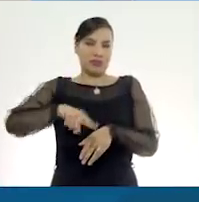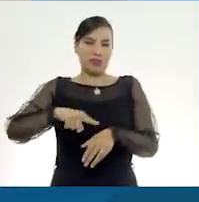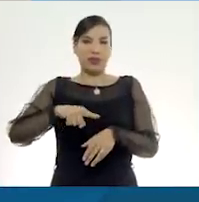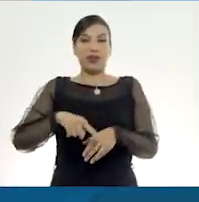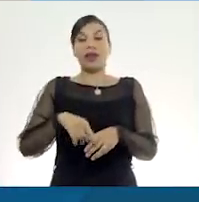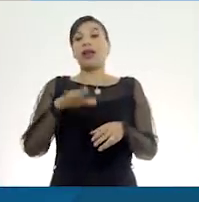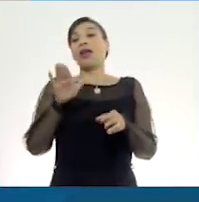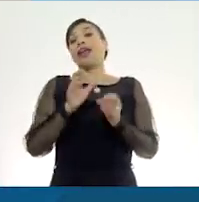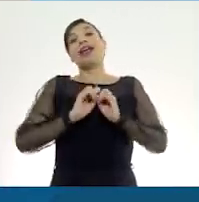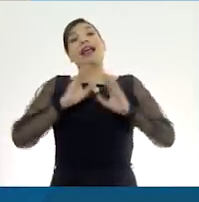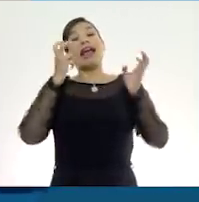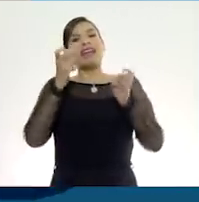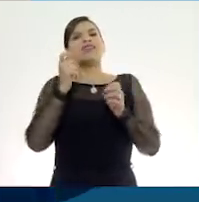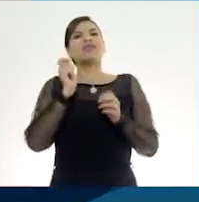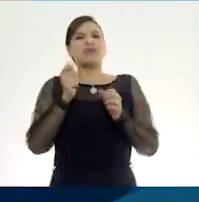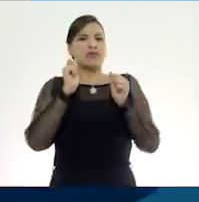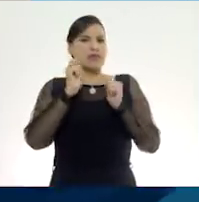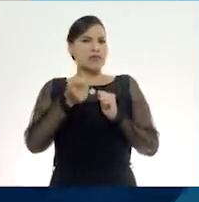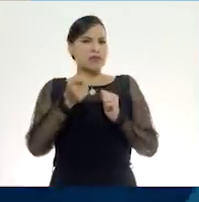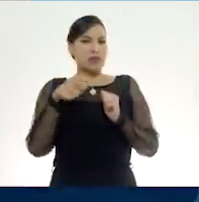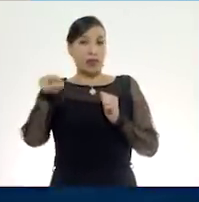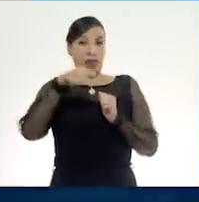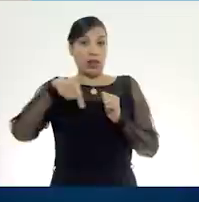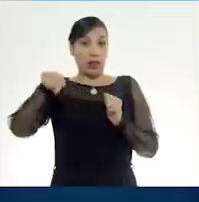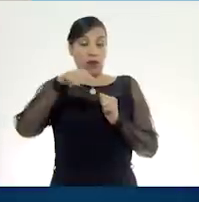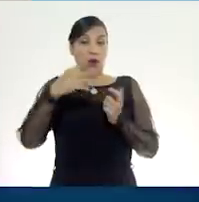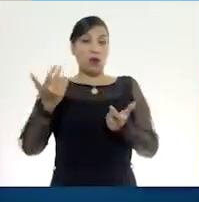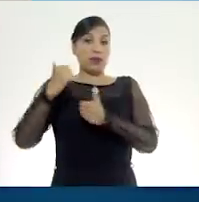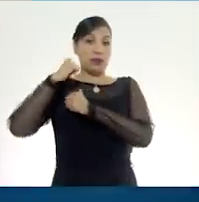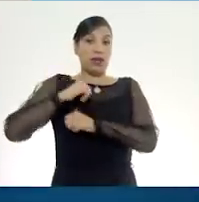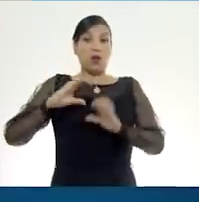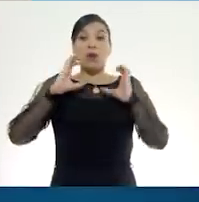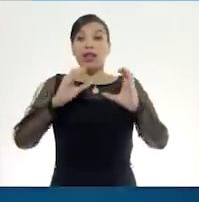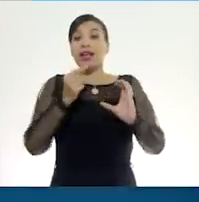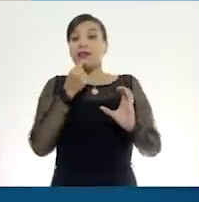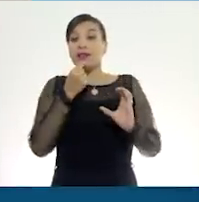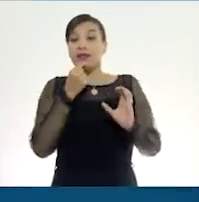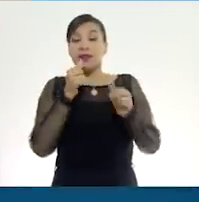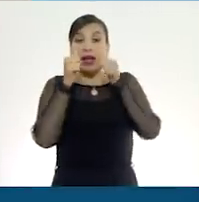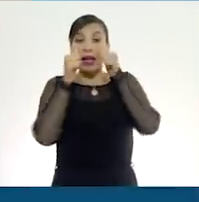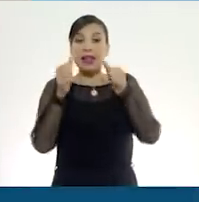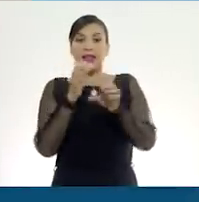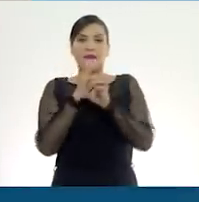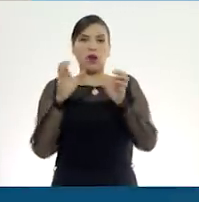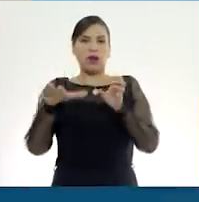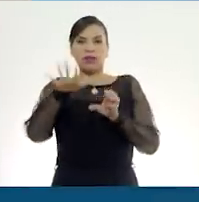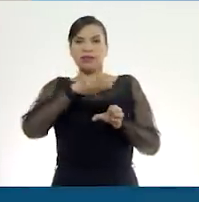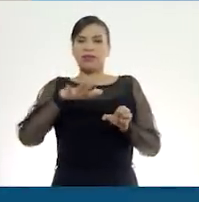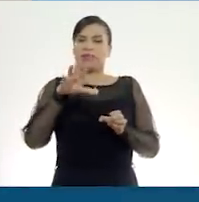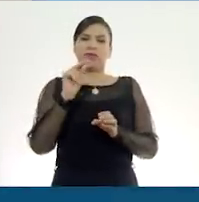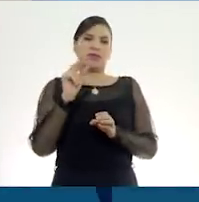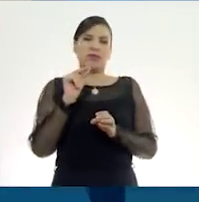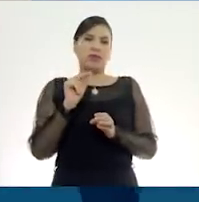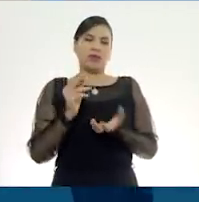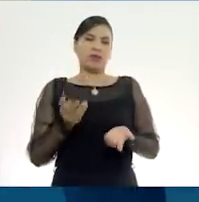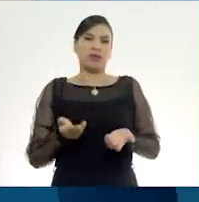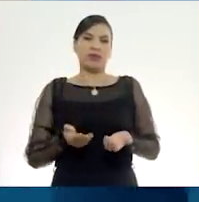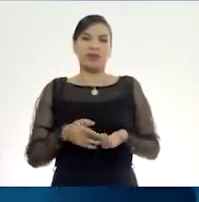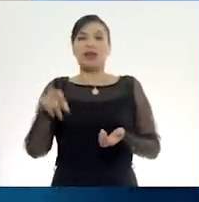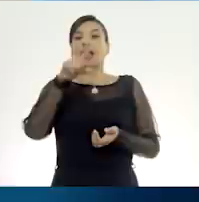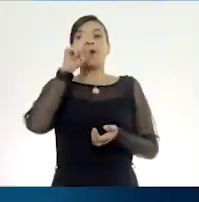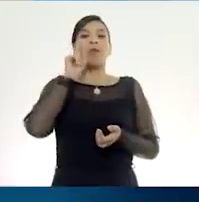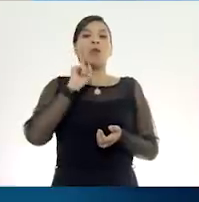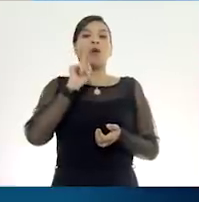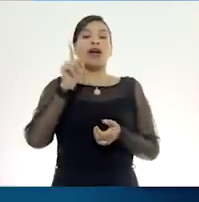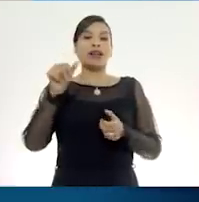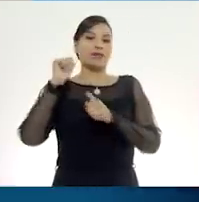por supuesto, eso no significaba que ellos se encargaran de cuidar a los niños o atendieran las cuestiones del hogar, cosa que hacían las